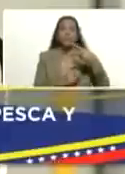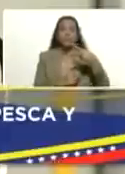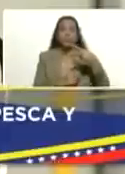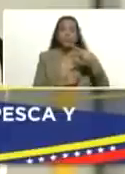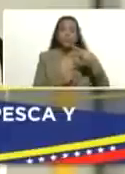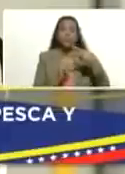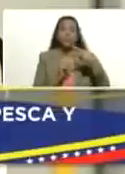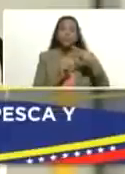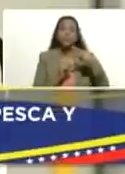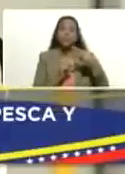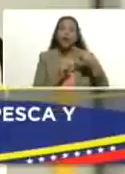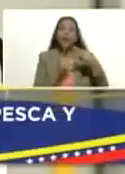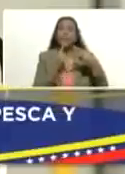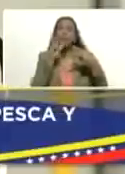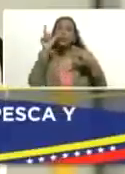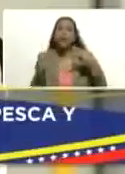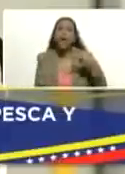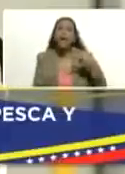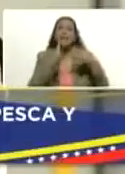La platica me está pidiendo